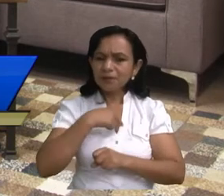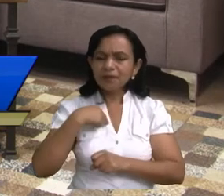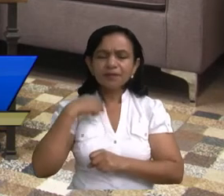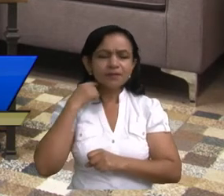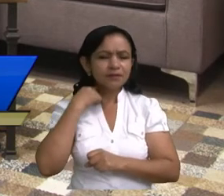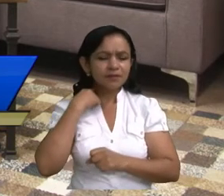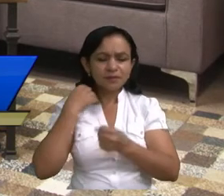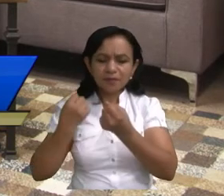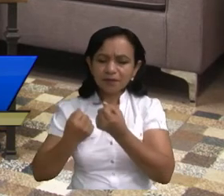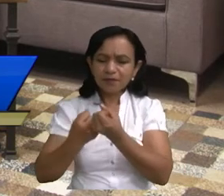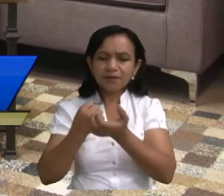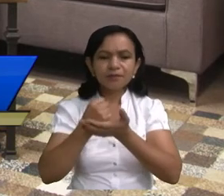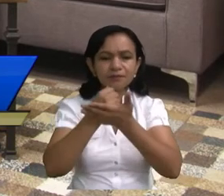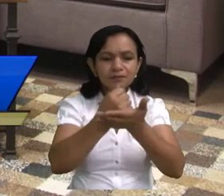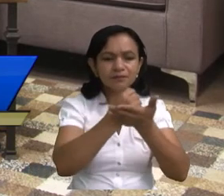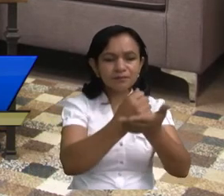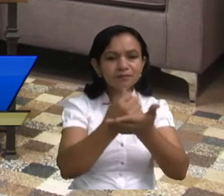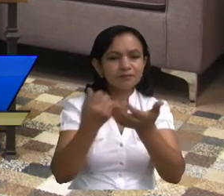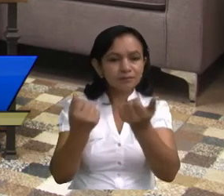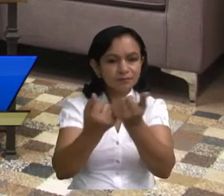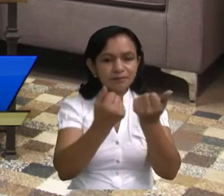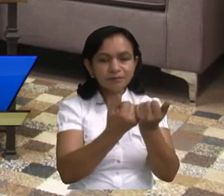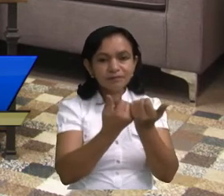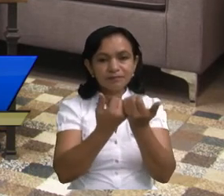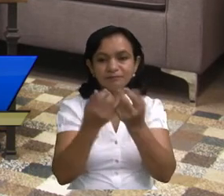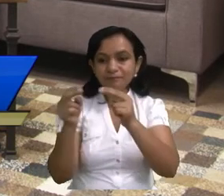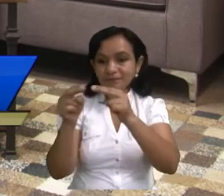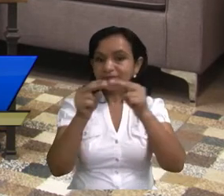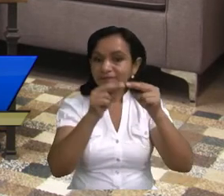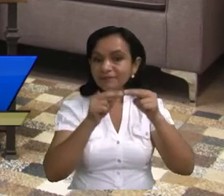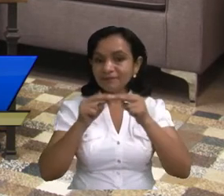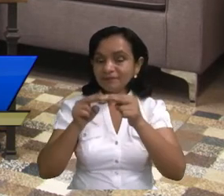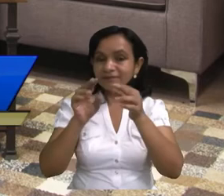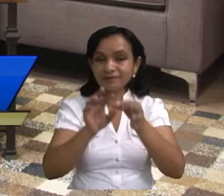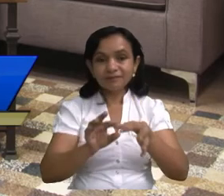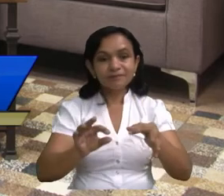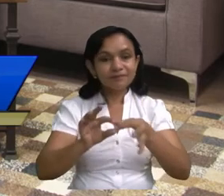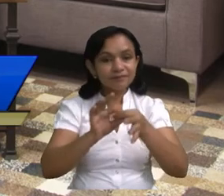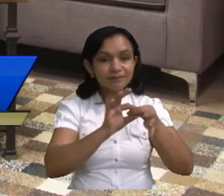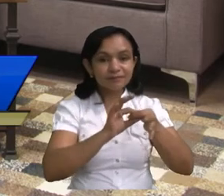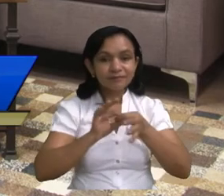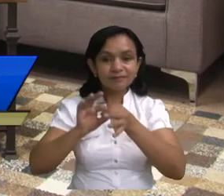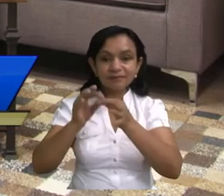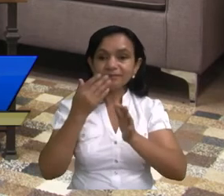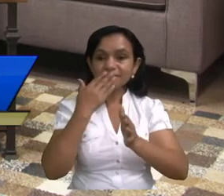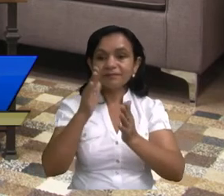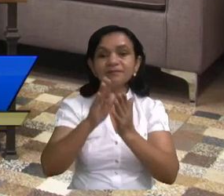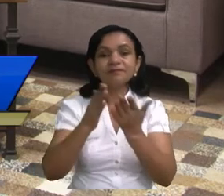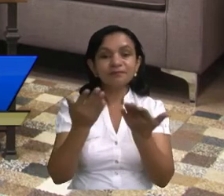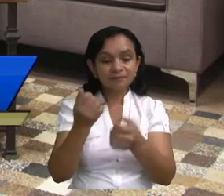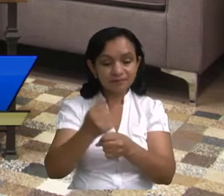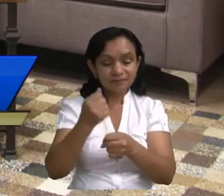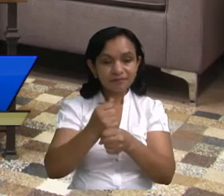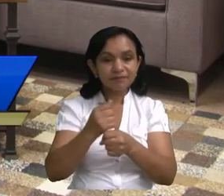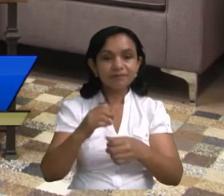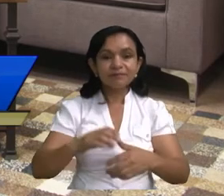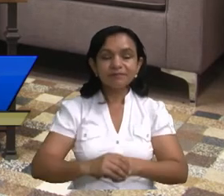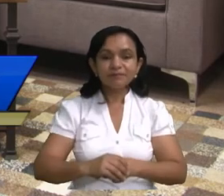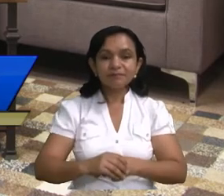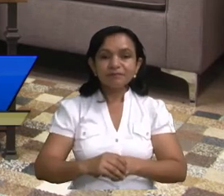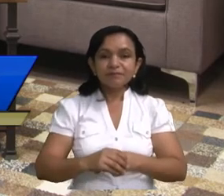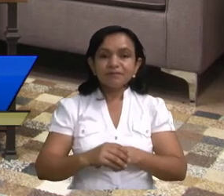un aporte de todos y una nos sinergia. Unimos y la sinergia y nos permiten el éxito de los programas. Compañera